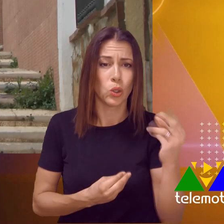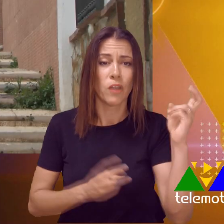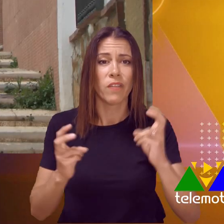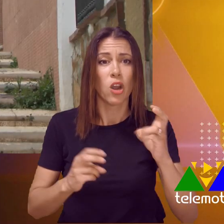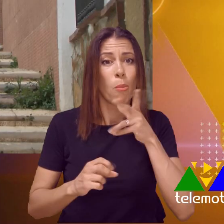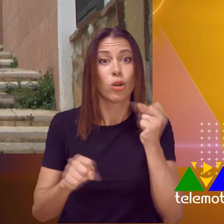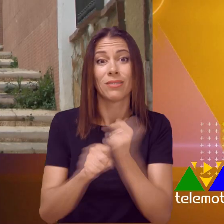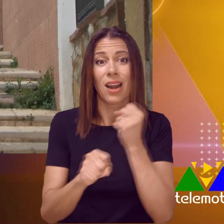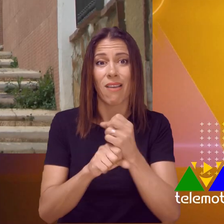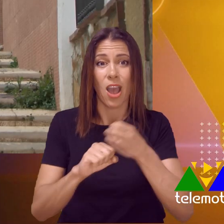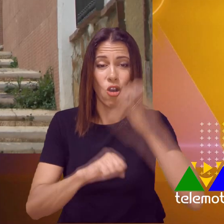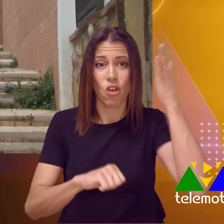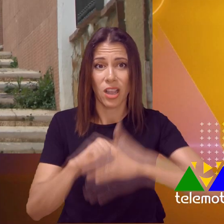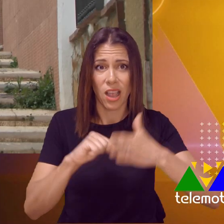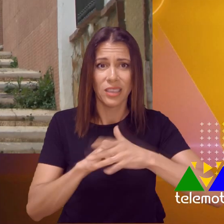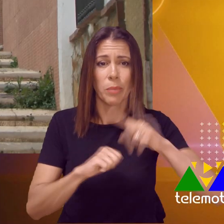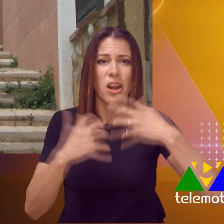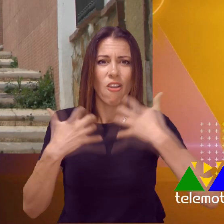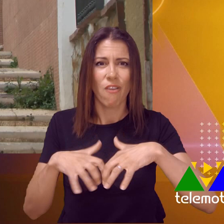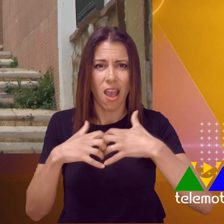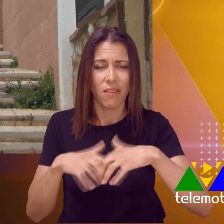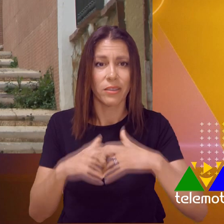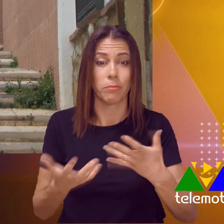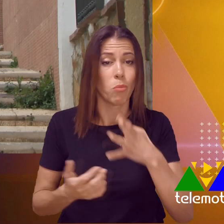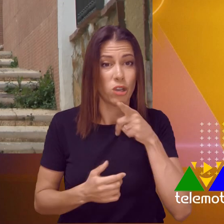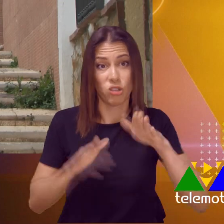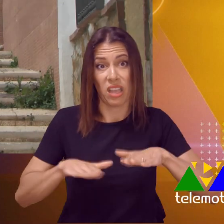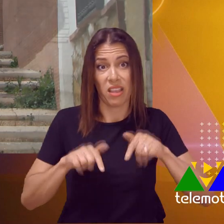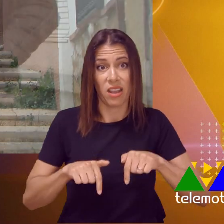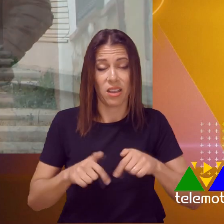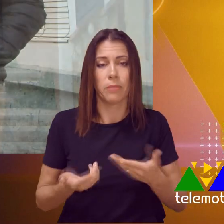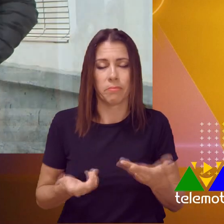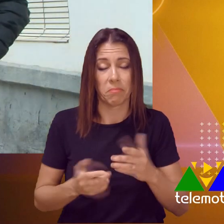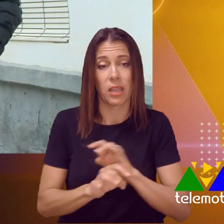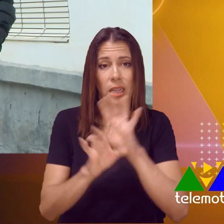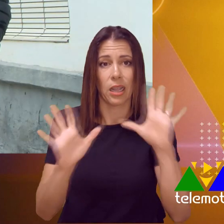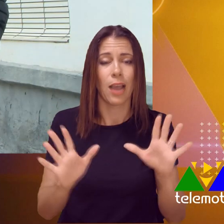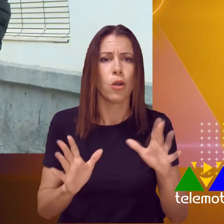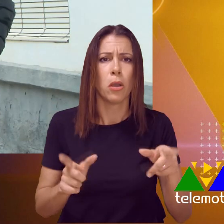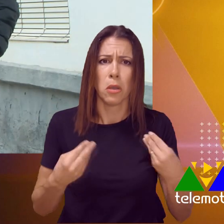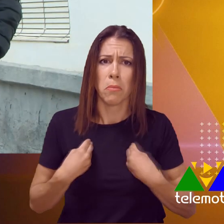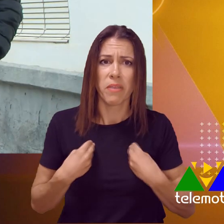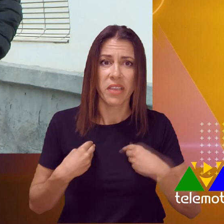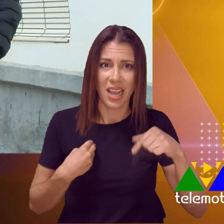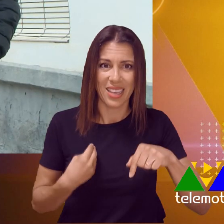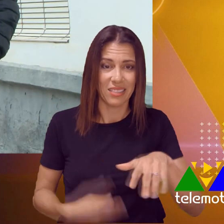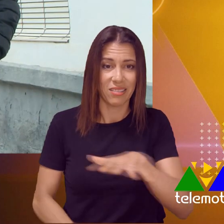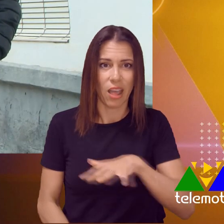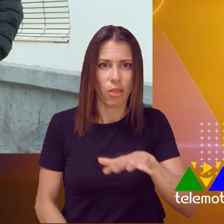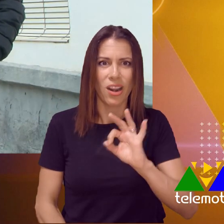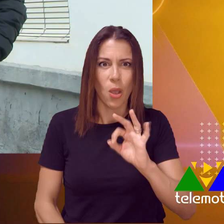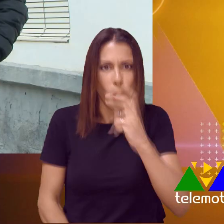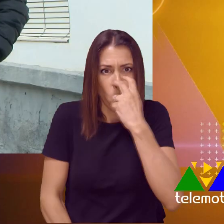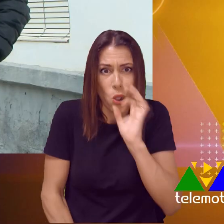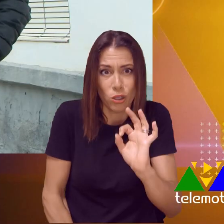trabajo de la caña de azúcar, a los ingenios azucareros. Evidentemente, por eso se quedaría el nombre. Claro, y debieron vivir en esta zona, es decir, es muy